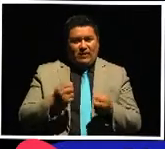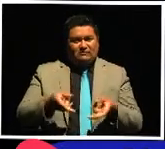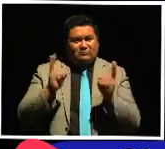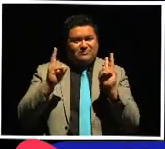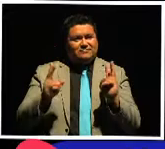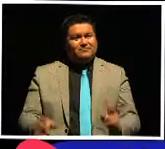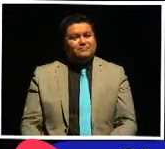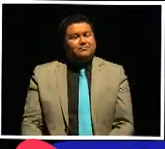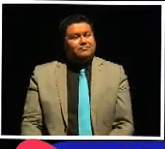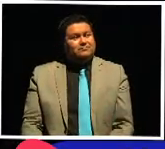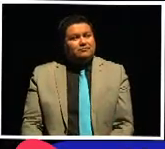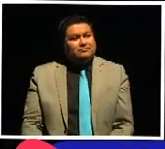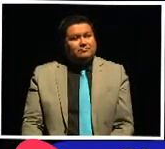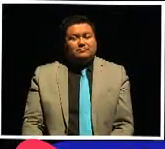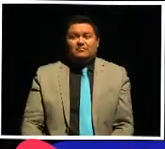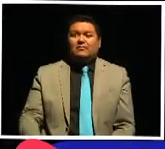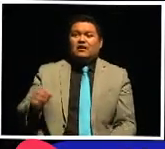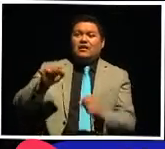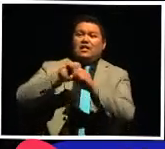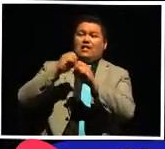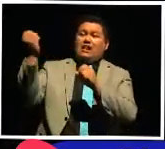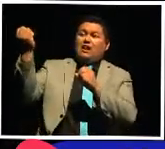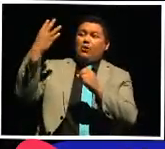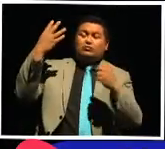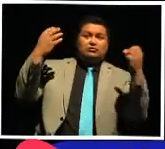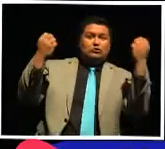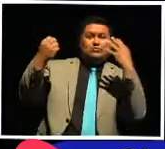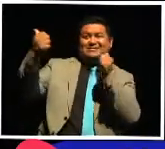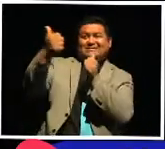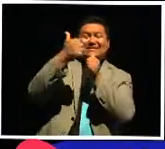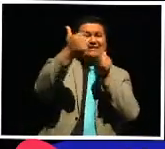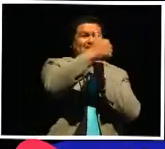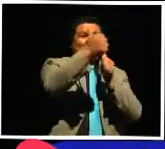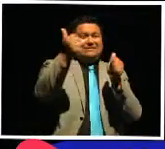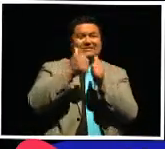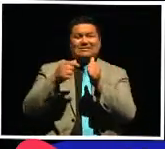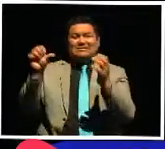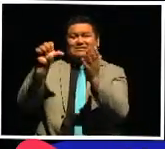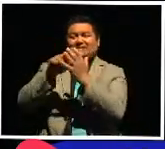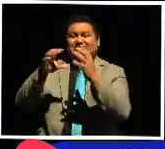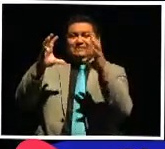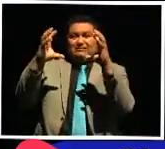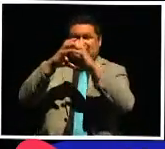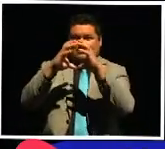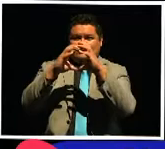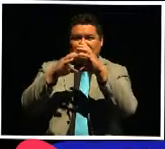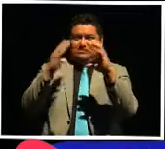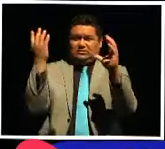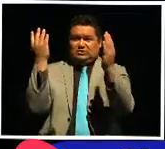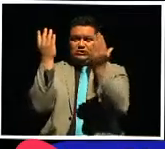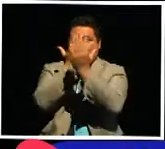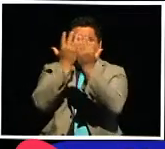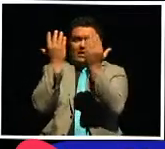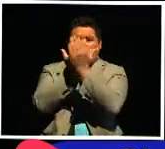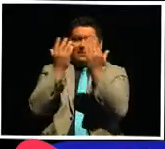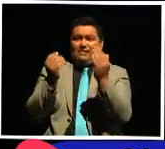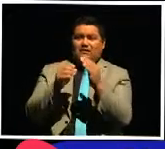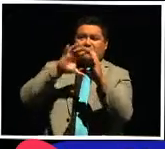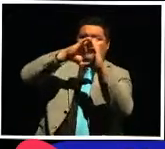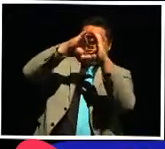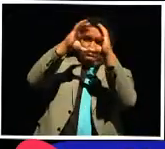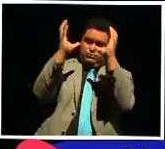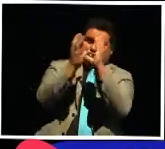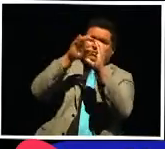¿qué pasó? Si hay mucha luz y tú pongas un agujero negro en el centro, el agujero negro va a tragar un cierto manto de luz en una